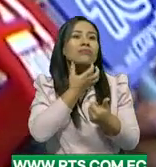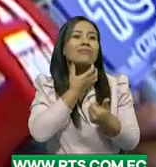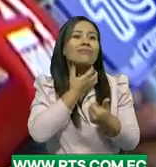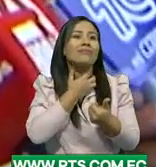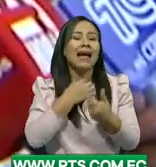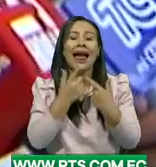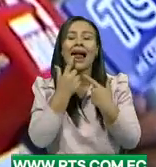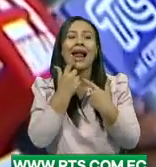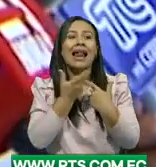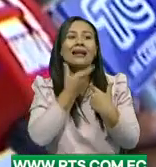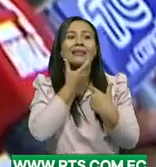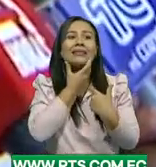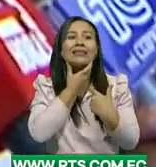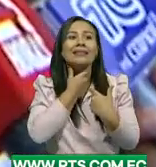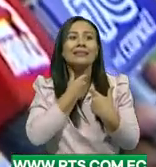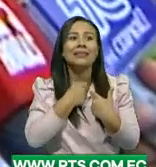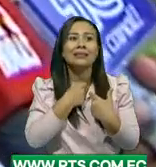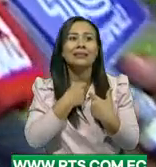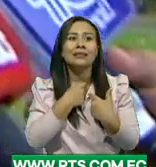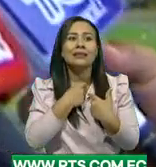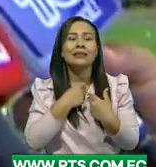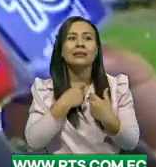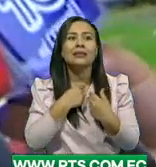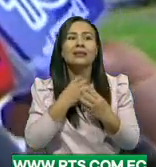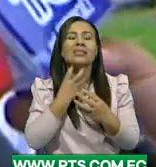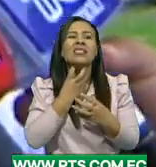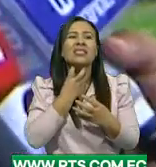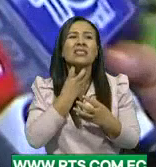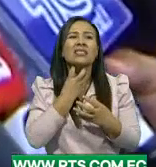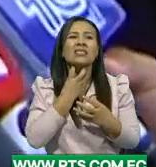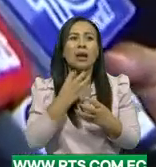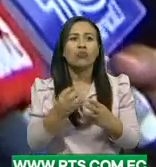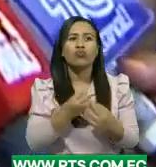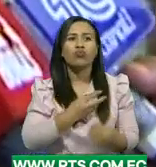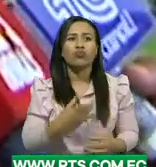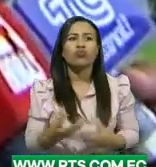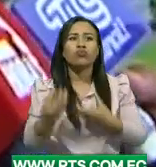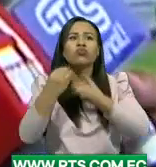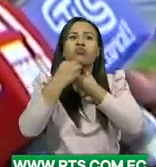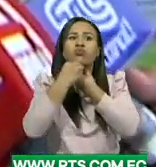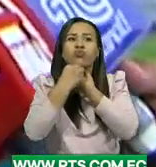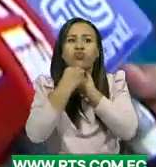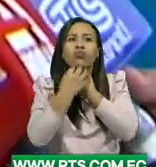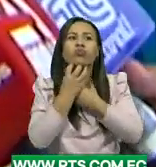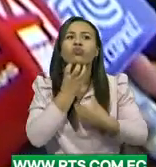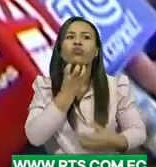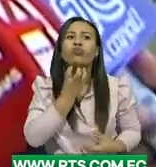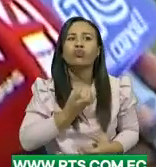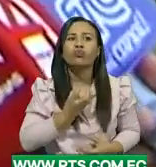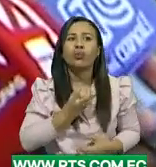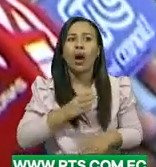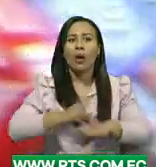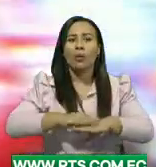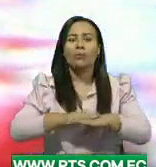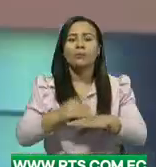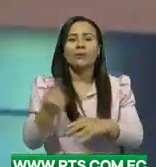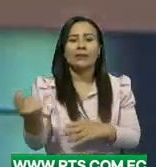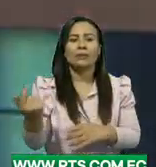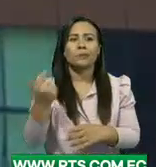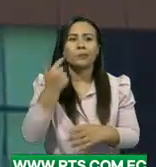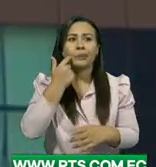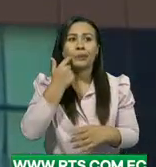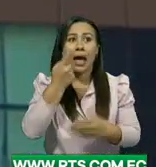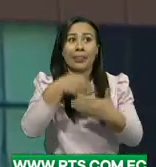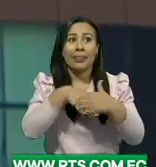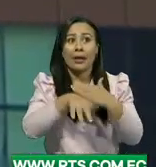de la lengua más o menos. Y ahí forma pues un hematoma y una inflamación normal de lo que es el producto de la quemadura de la bala.